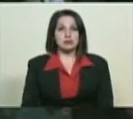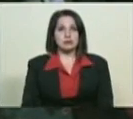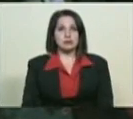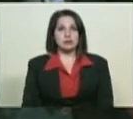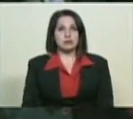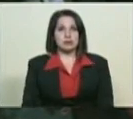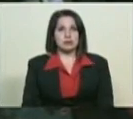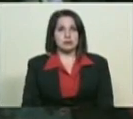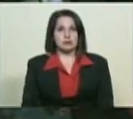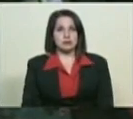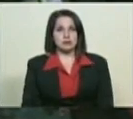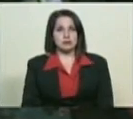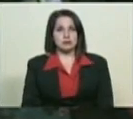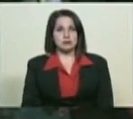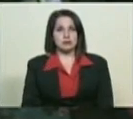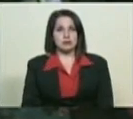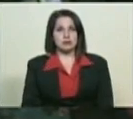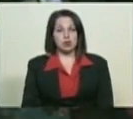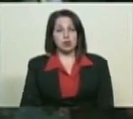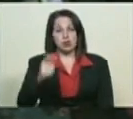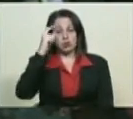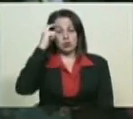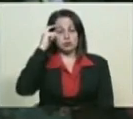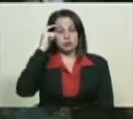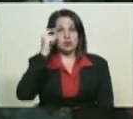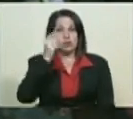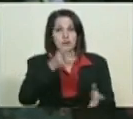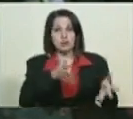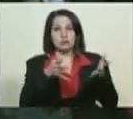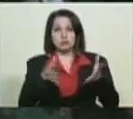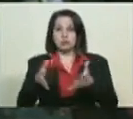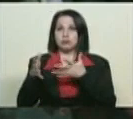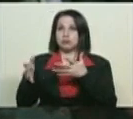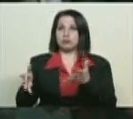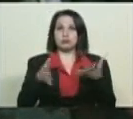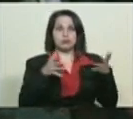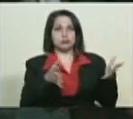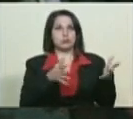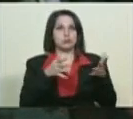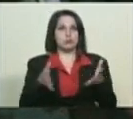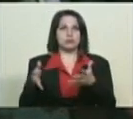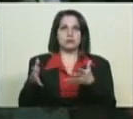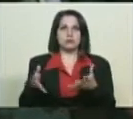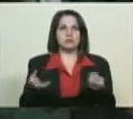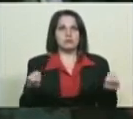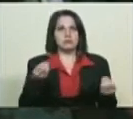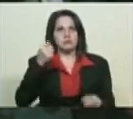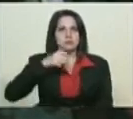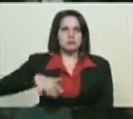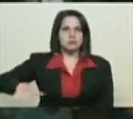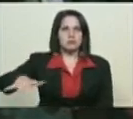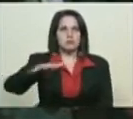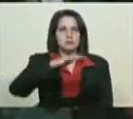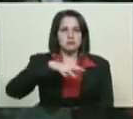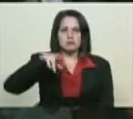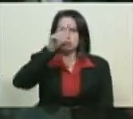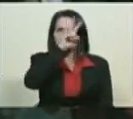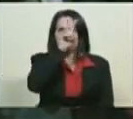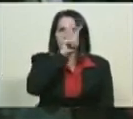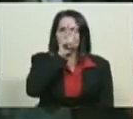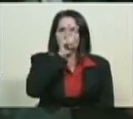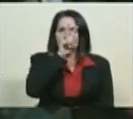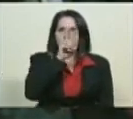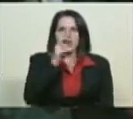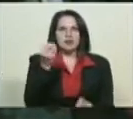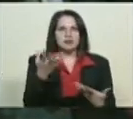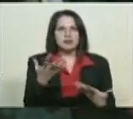ha sido pues un día de victoria popular, victoria del pueblo de Venezuela, victoria de la República Bolivariana